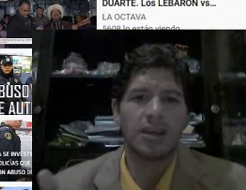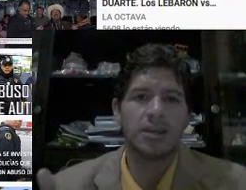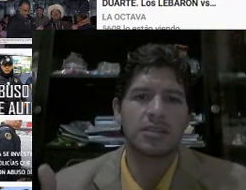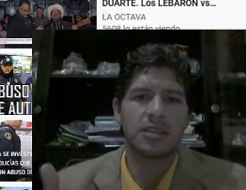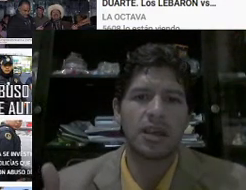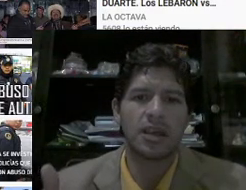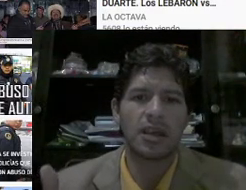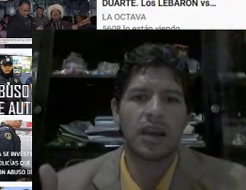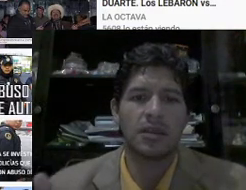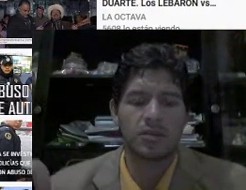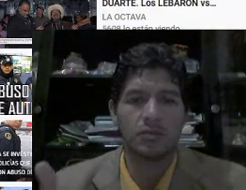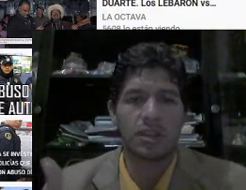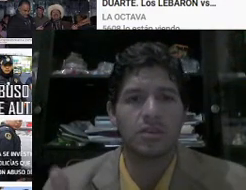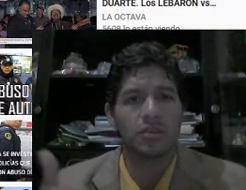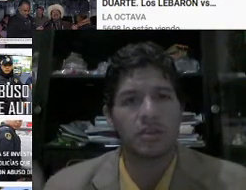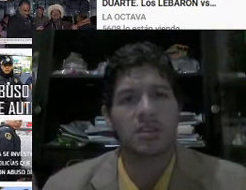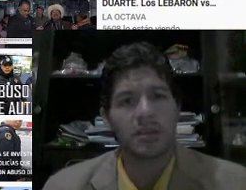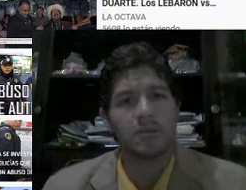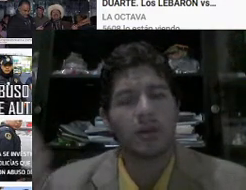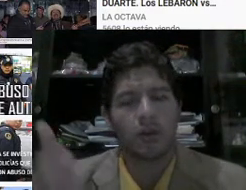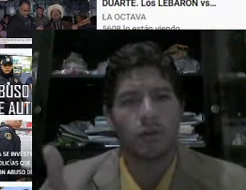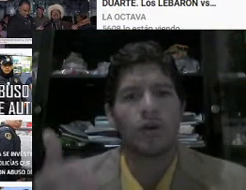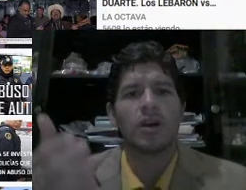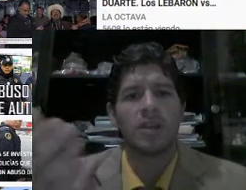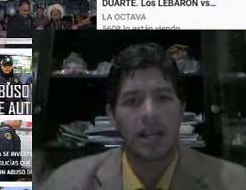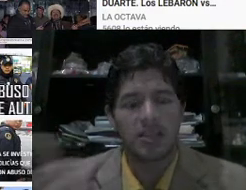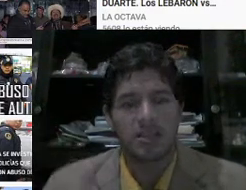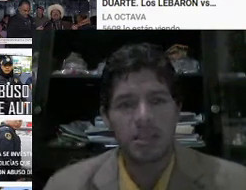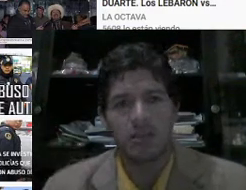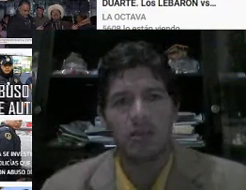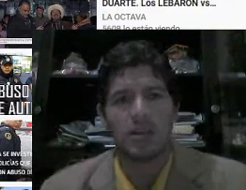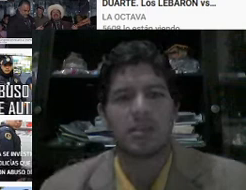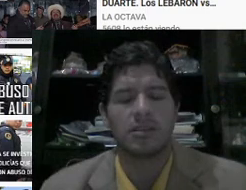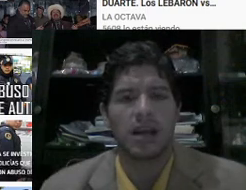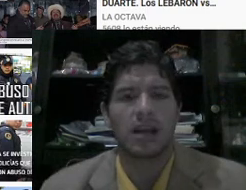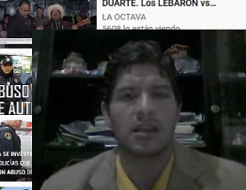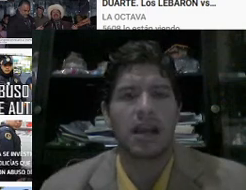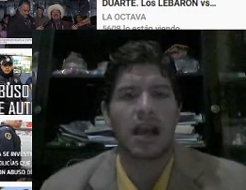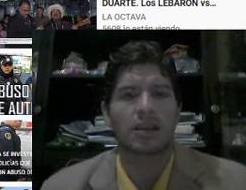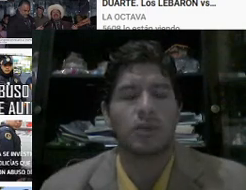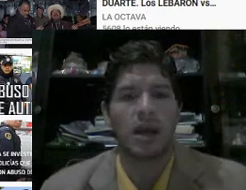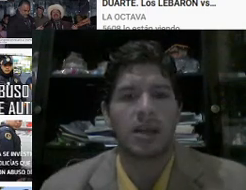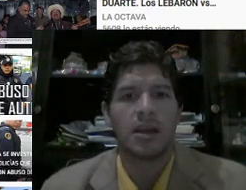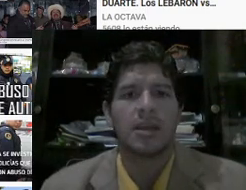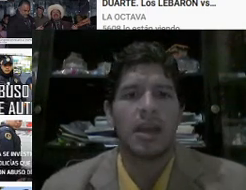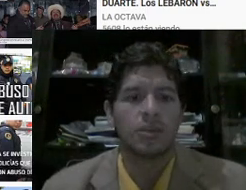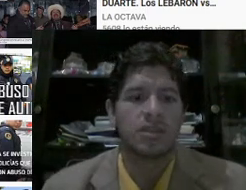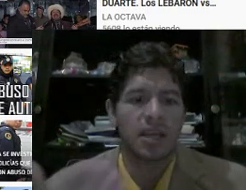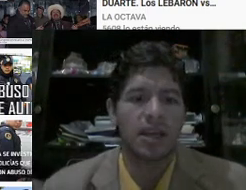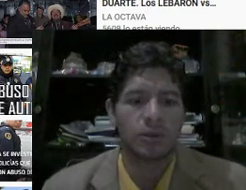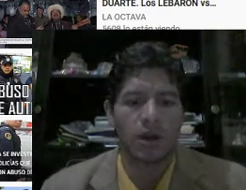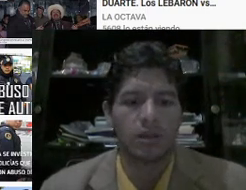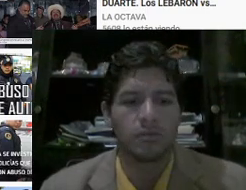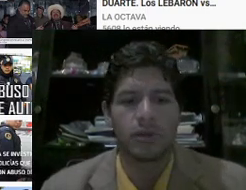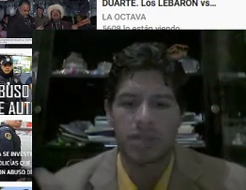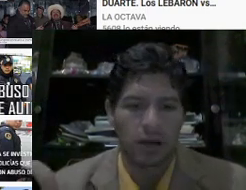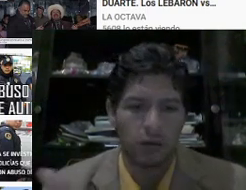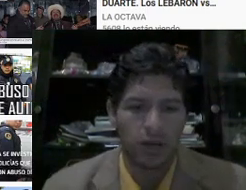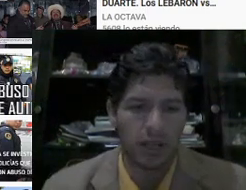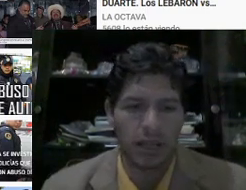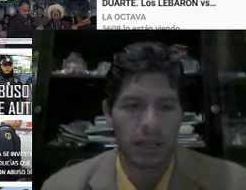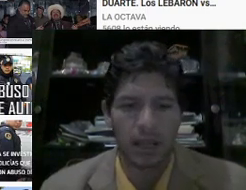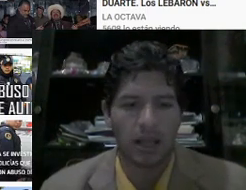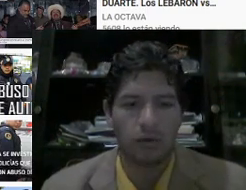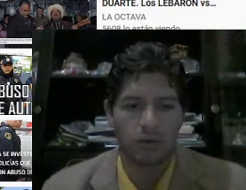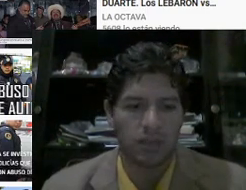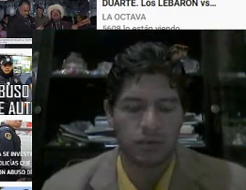ve, son videos en donde se ve también cómo ya les enseñó el señor Arne a actuar y ellos están actuando pues a nombre